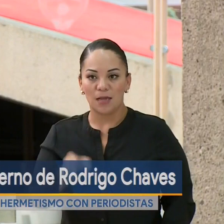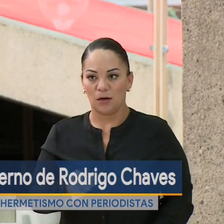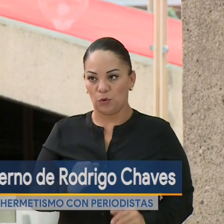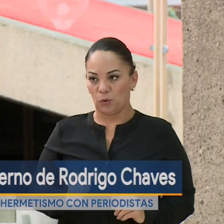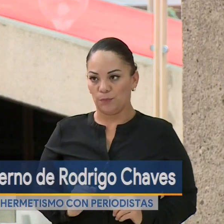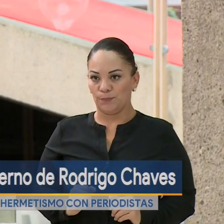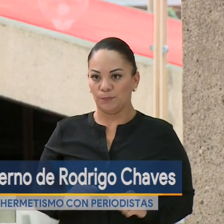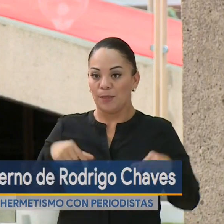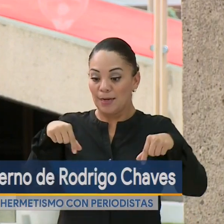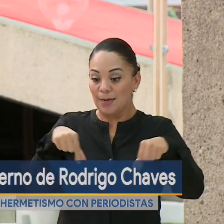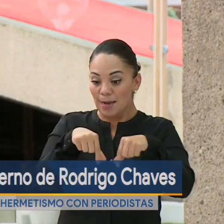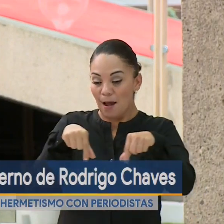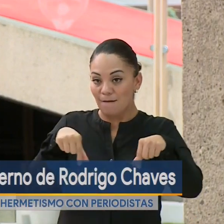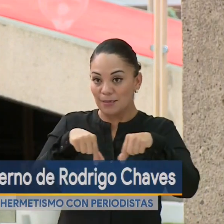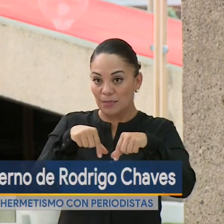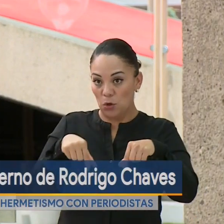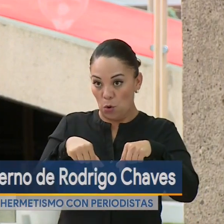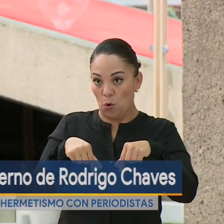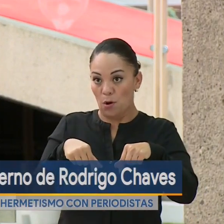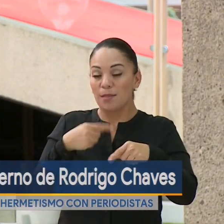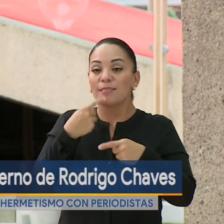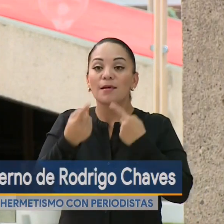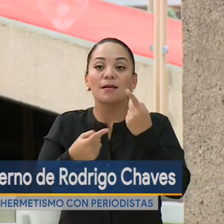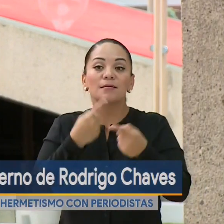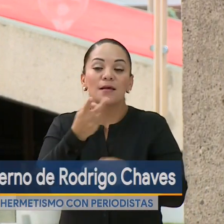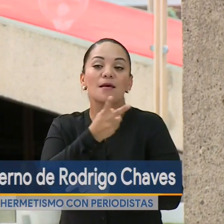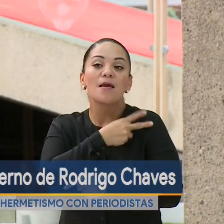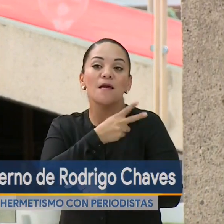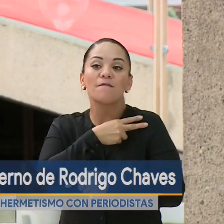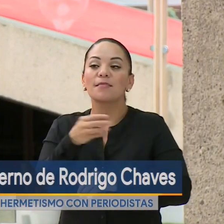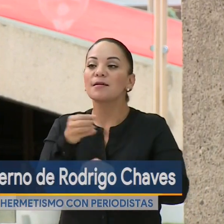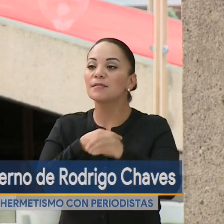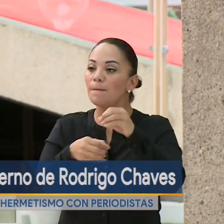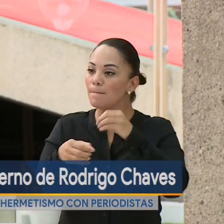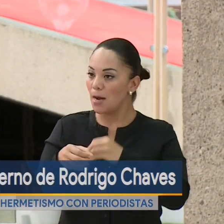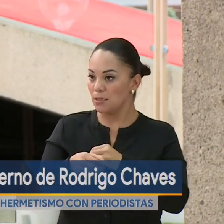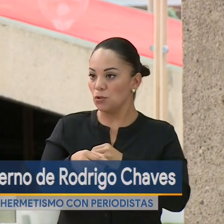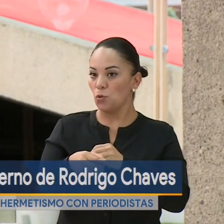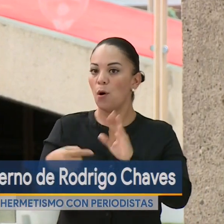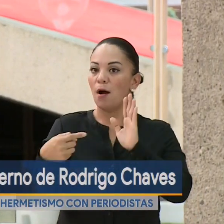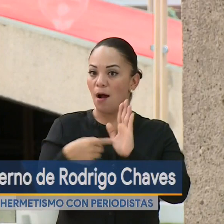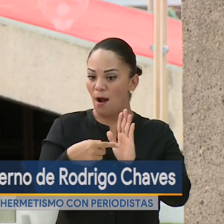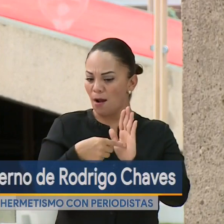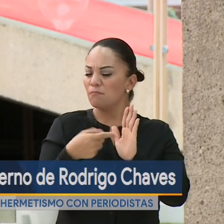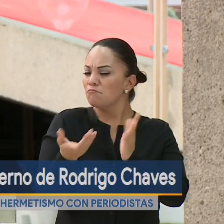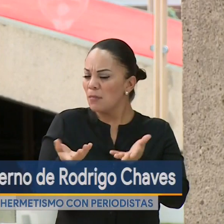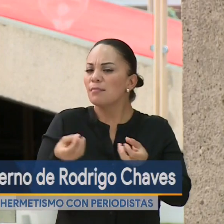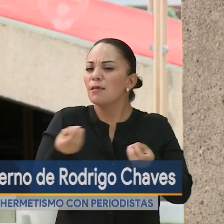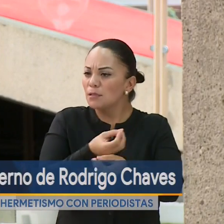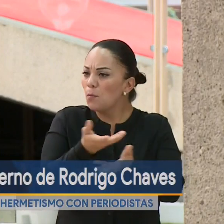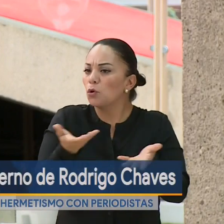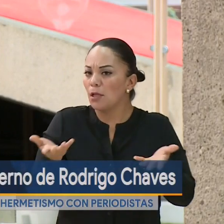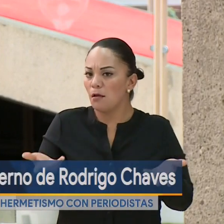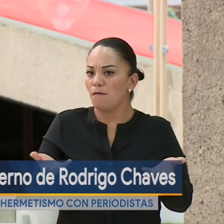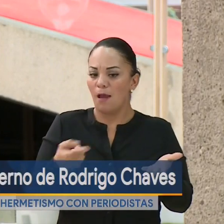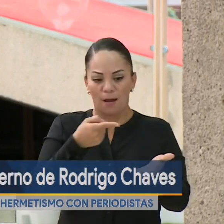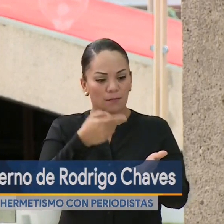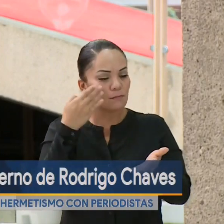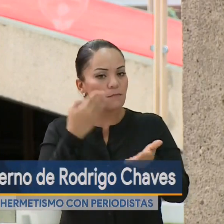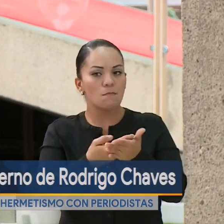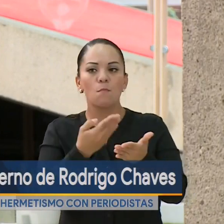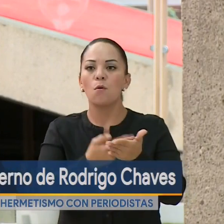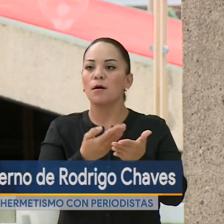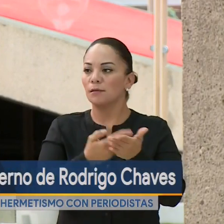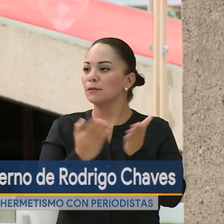grabación de las declaraciones del jefe de despacho está disponible y demuestra sin